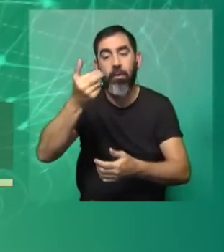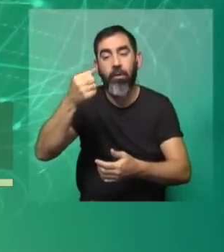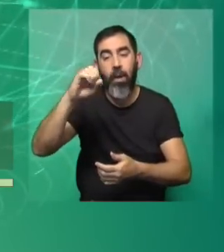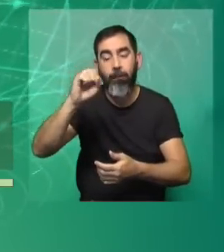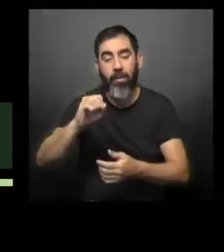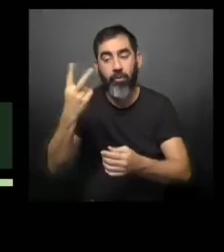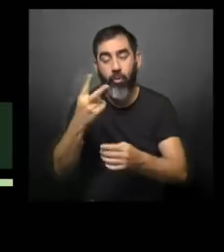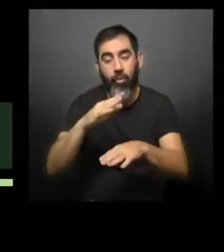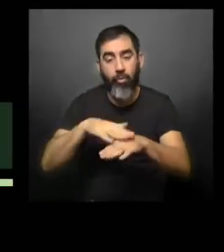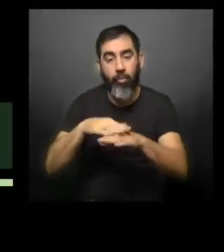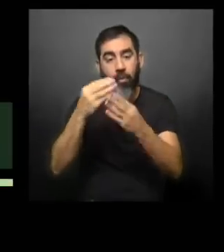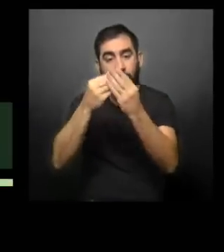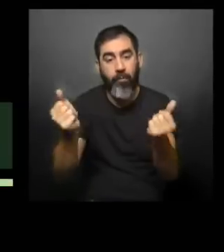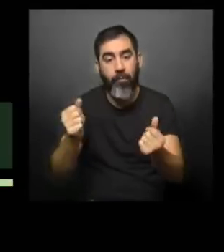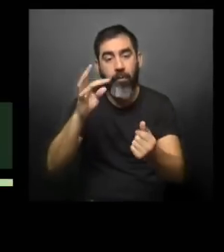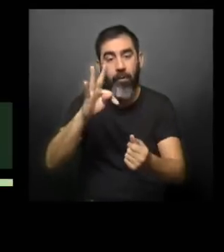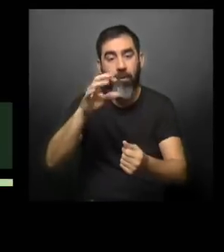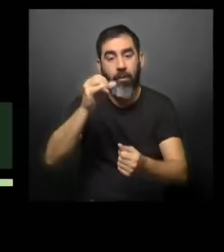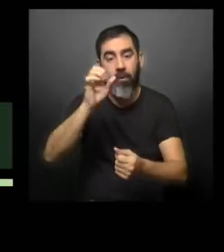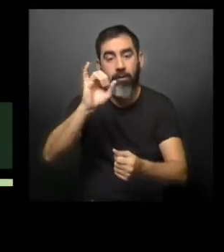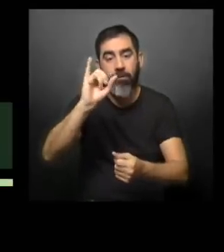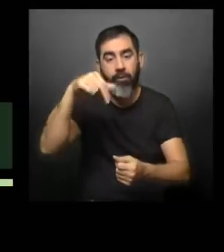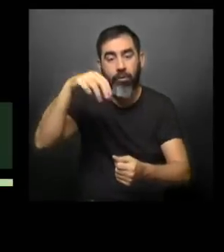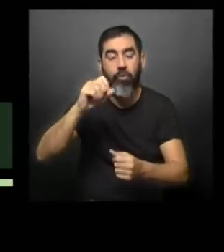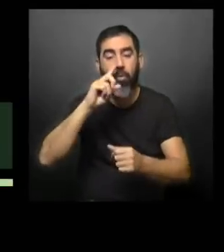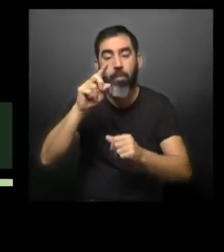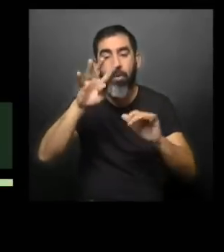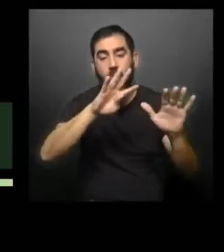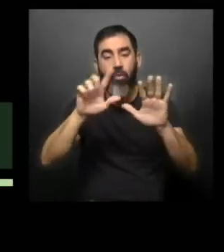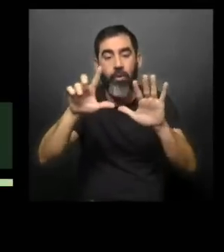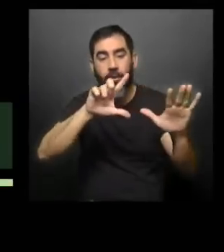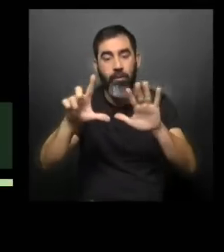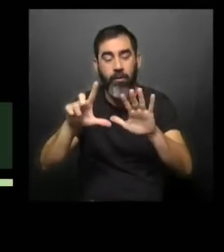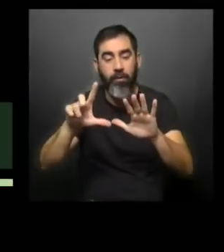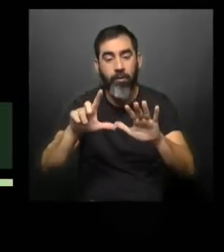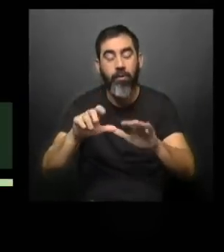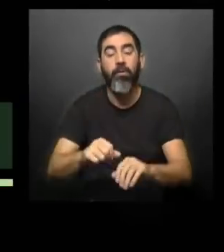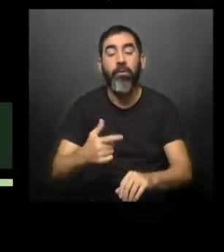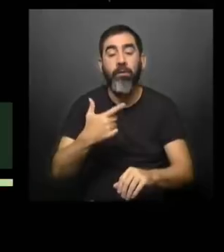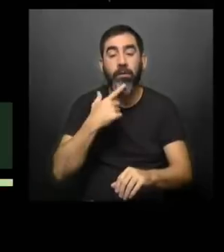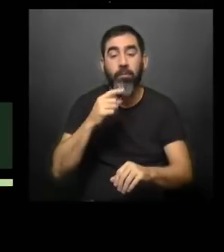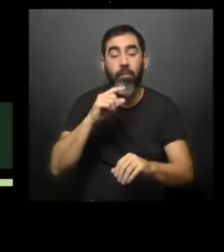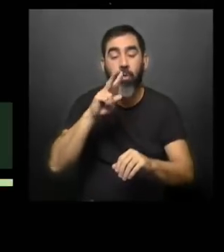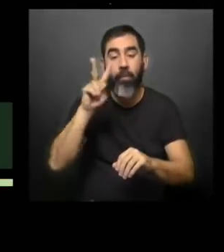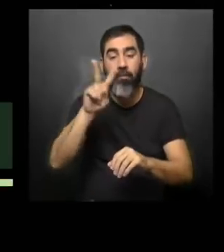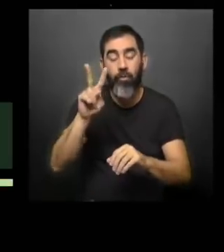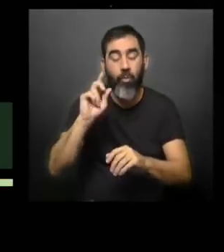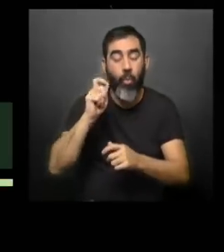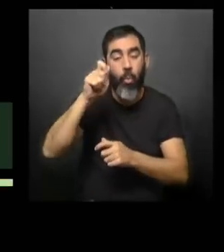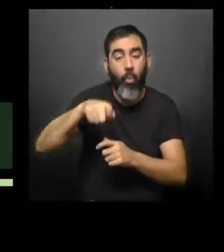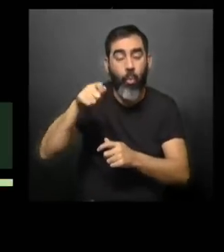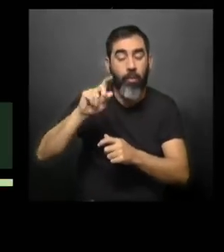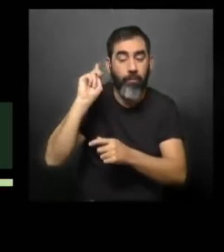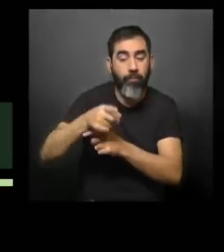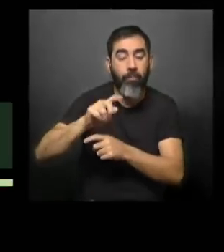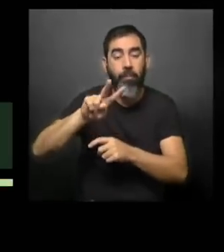forzada de Oscar tacino en 1977 en septiembre de 2022 la jueza María solvelomo condenó a ambos militares